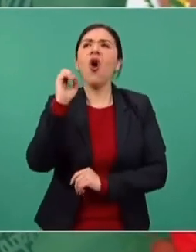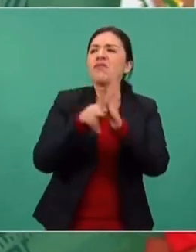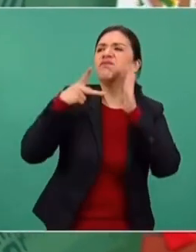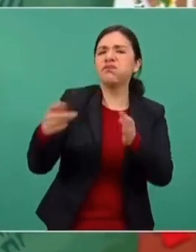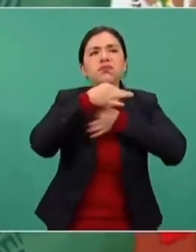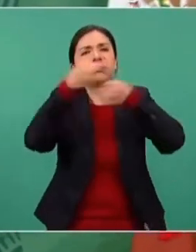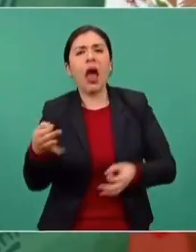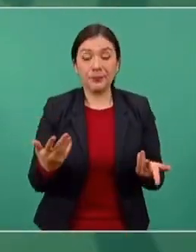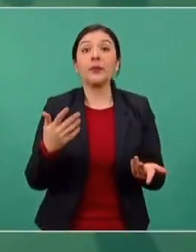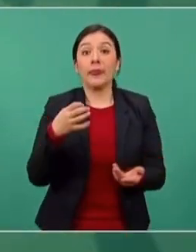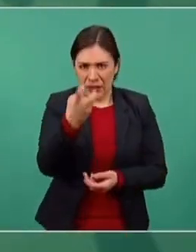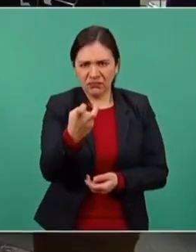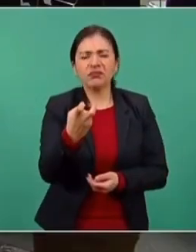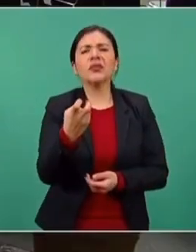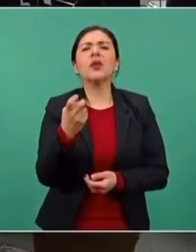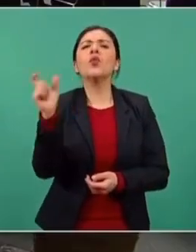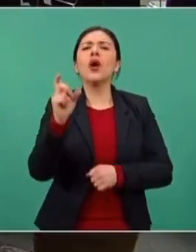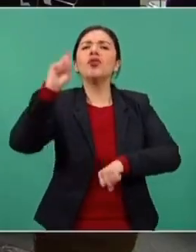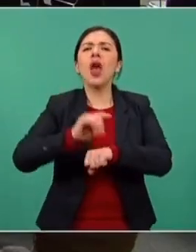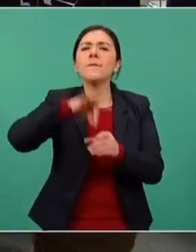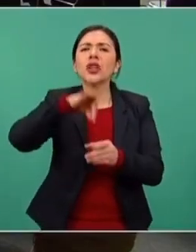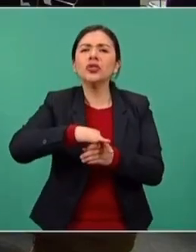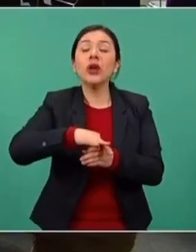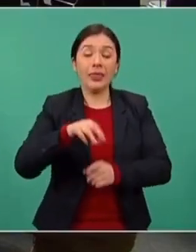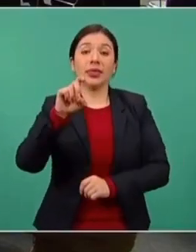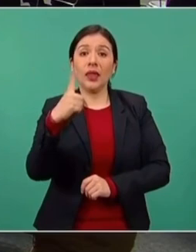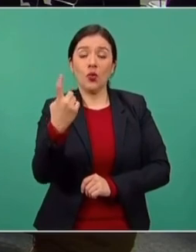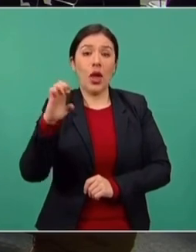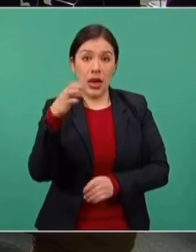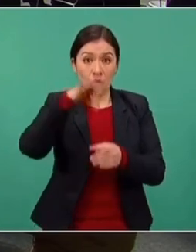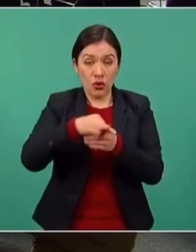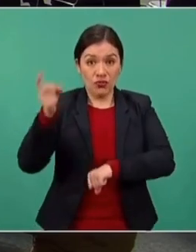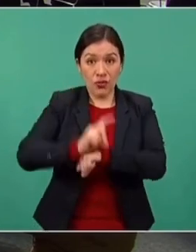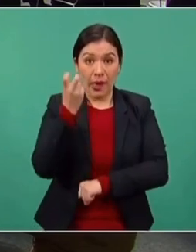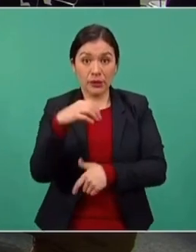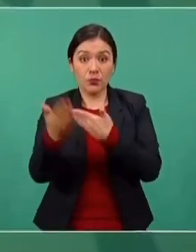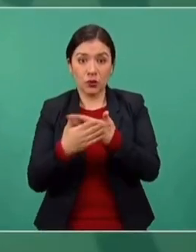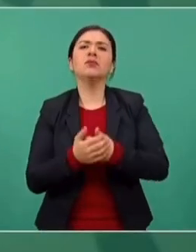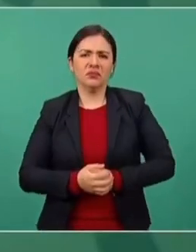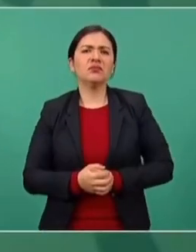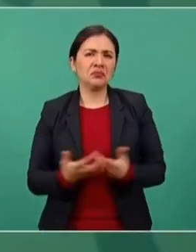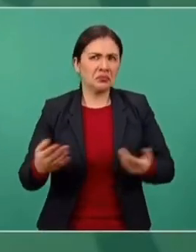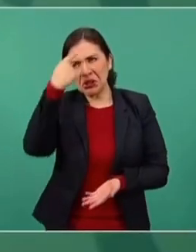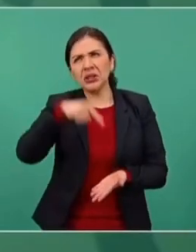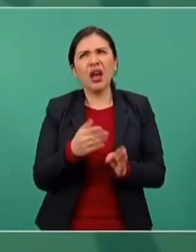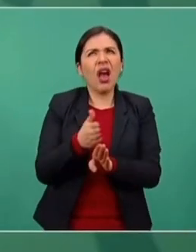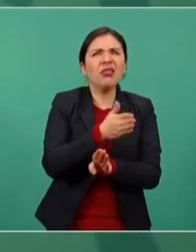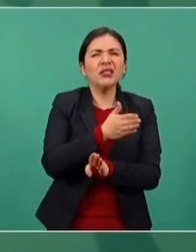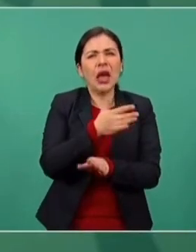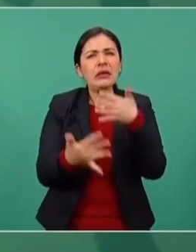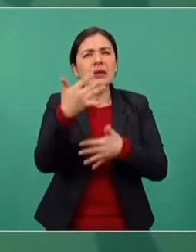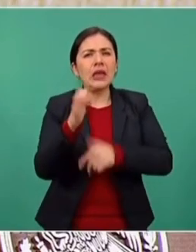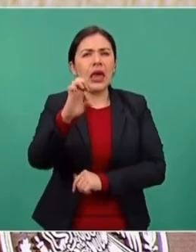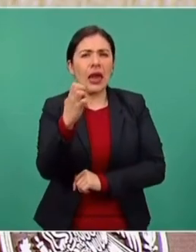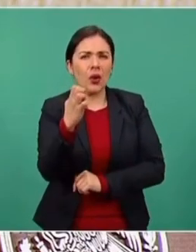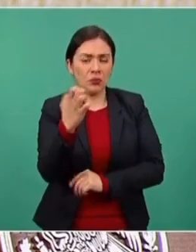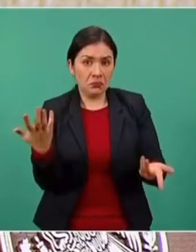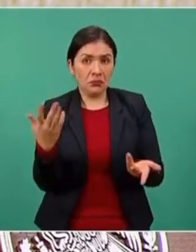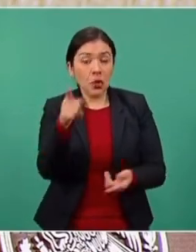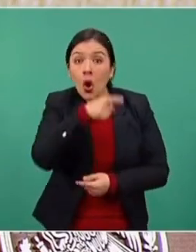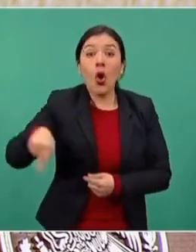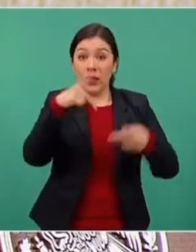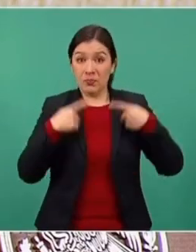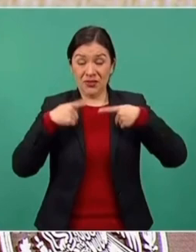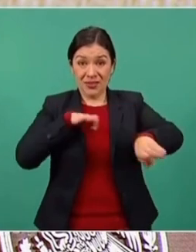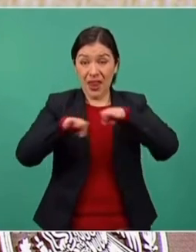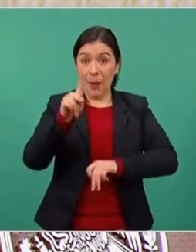publicidad, propaganda. ¿Cuándo es la elección? El 31 de enero. Ah, que les dé tiempo, como el 15, que tengan 15 días, y que todos los